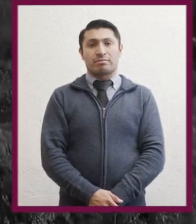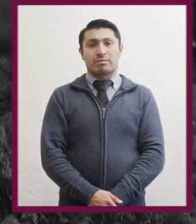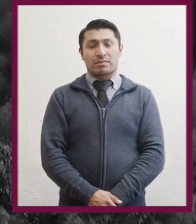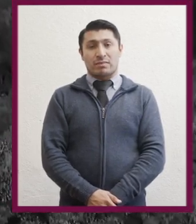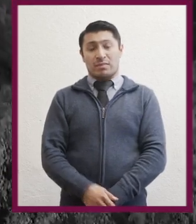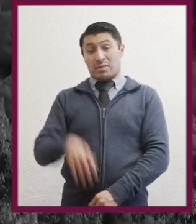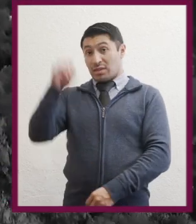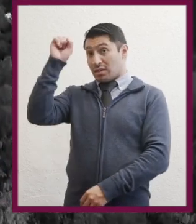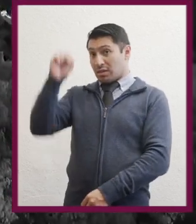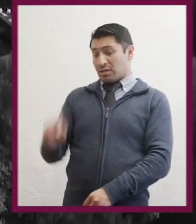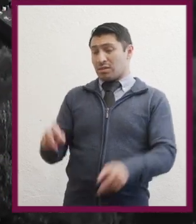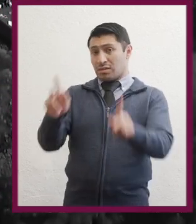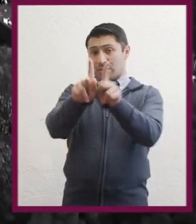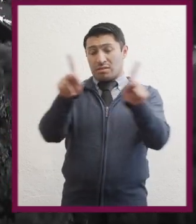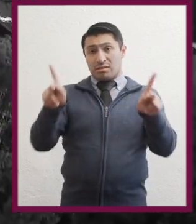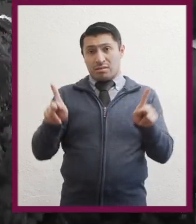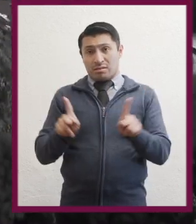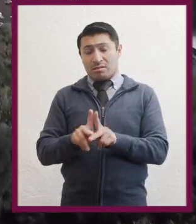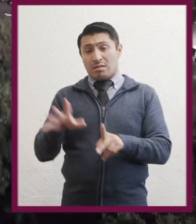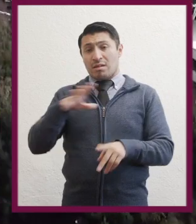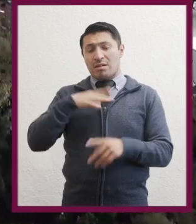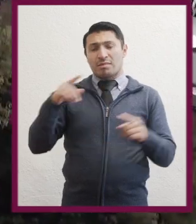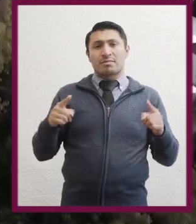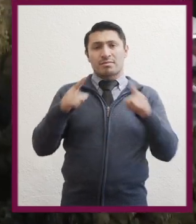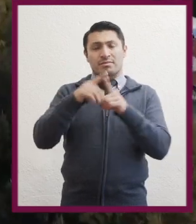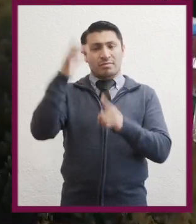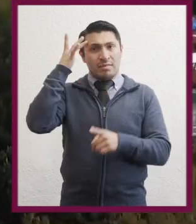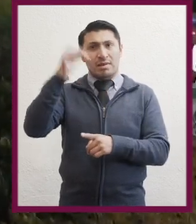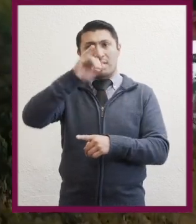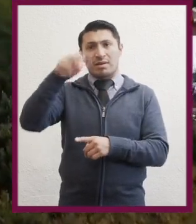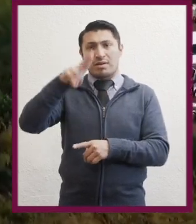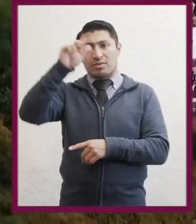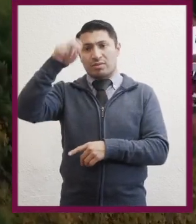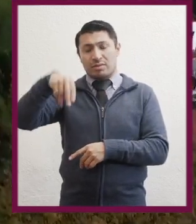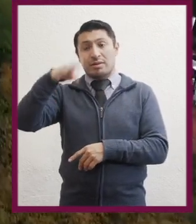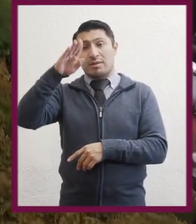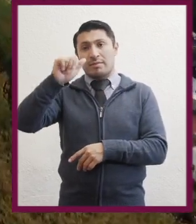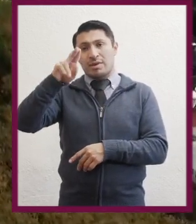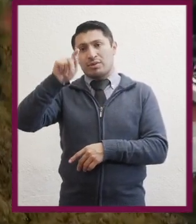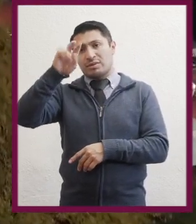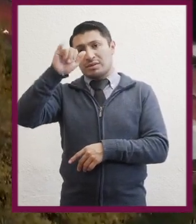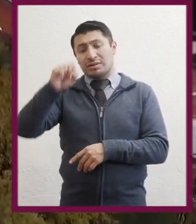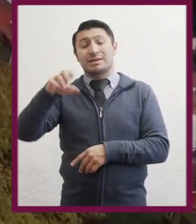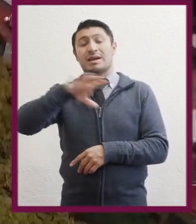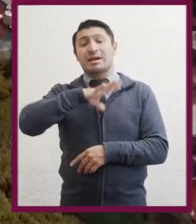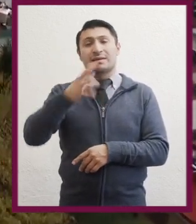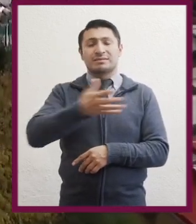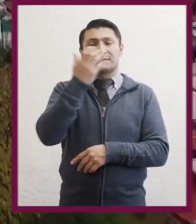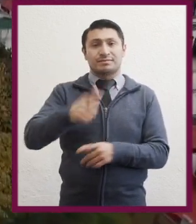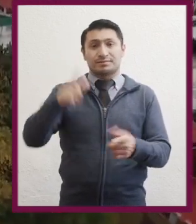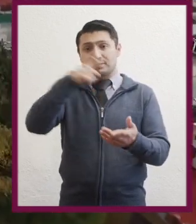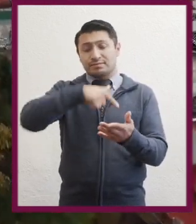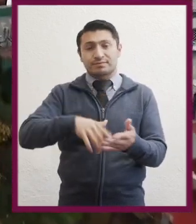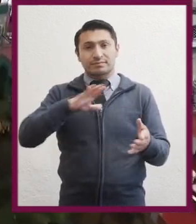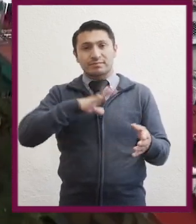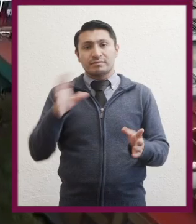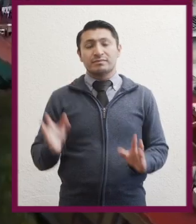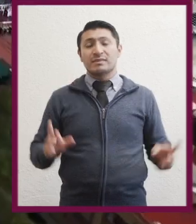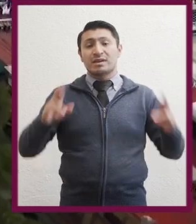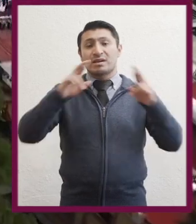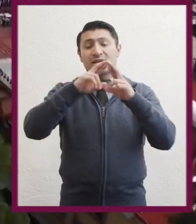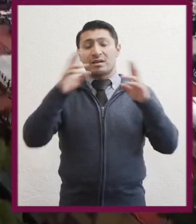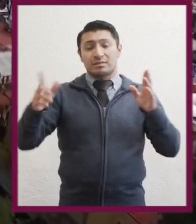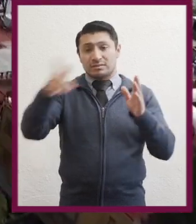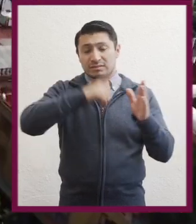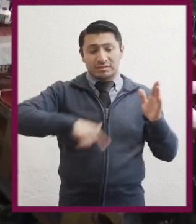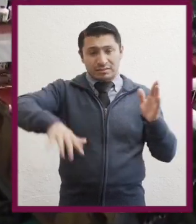En el lado sur de la plaza, el templo de San Juan Bautista es el centro de la tradición local y forma parte de un conjunto